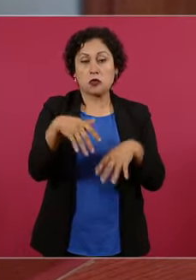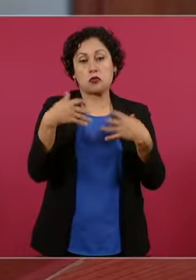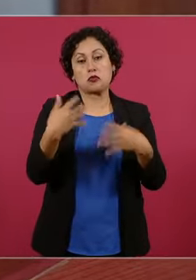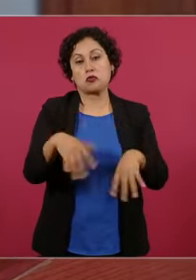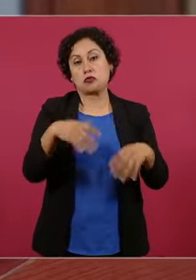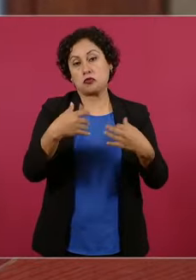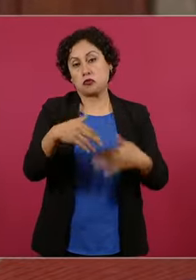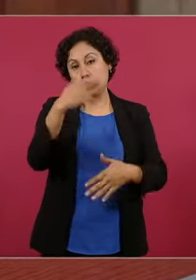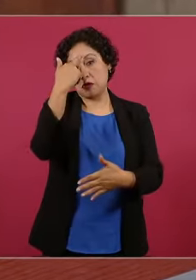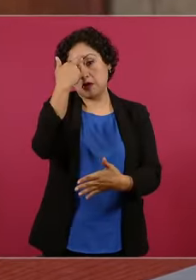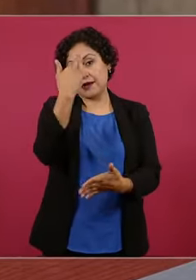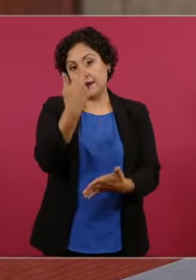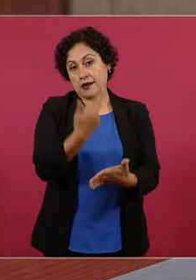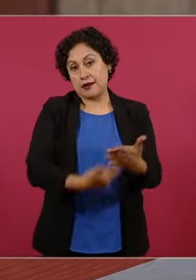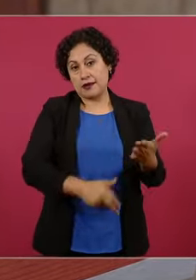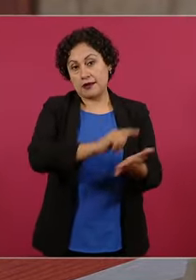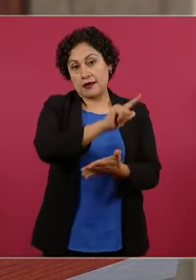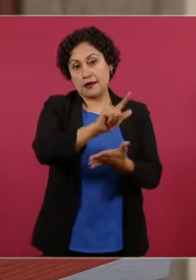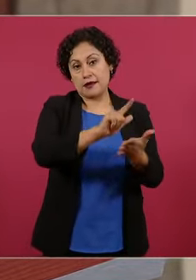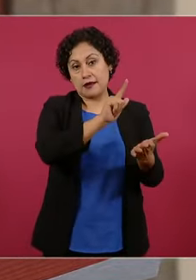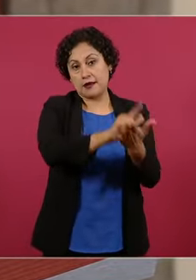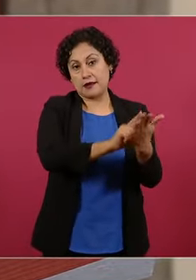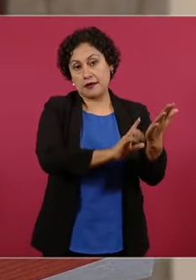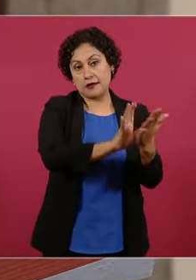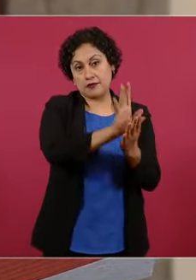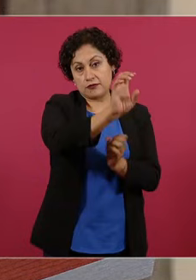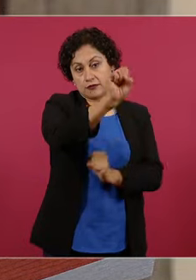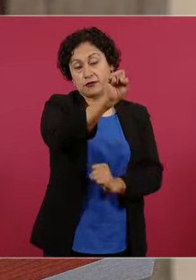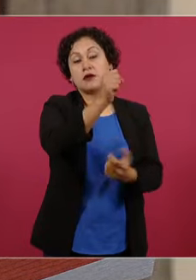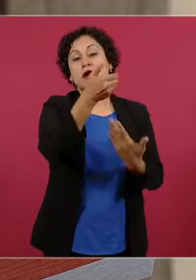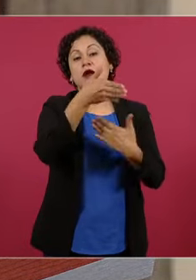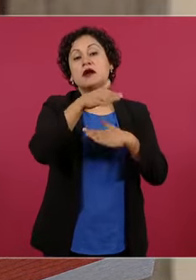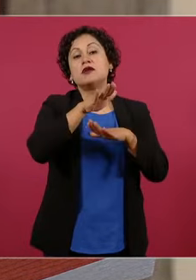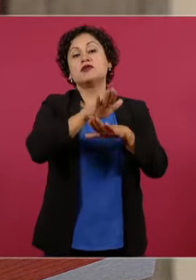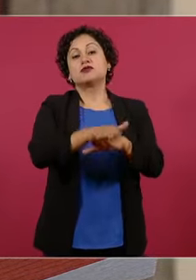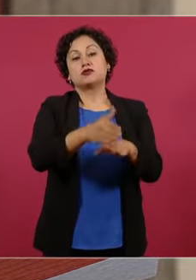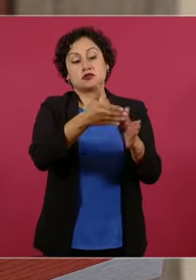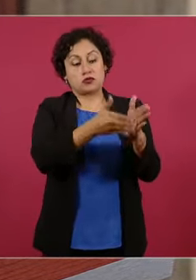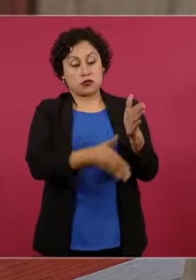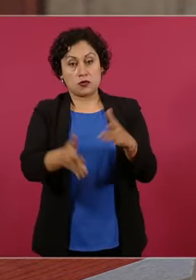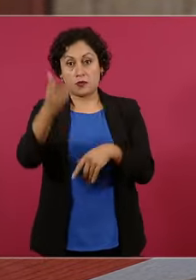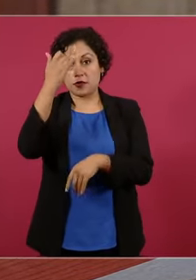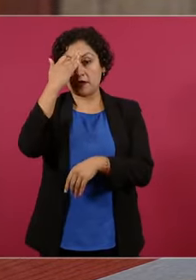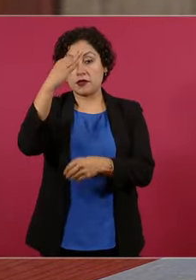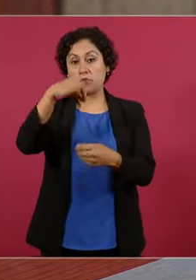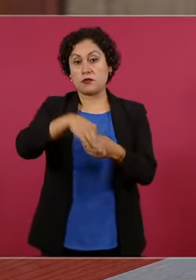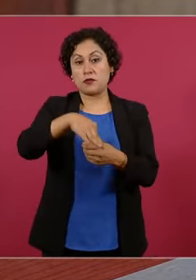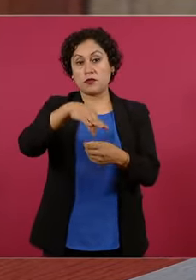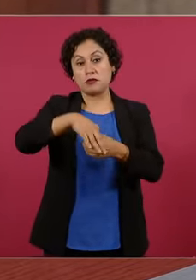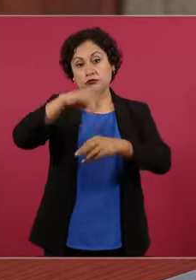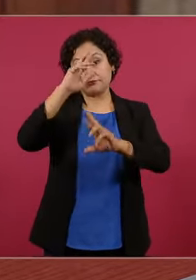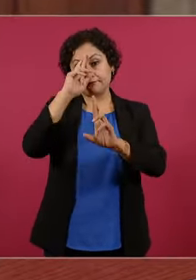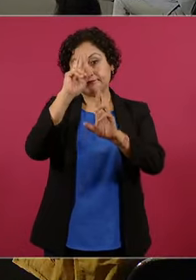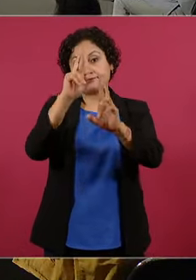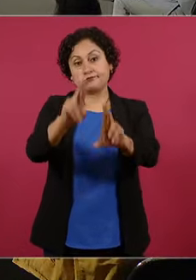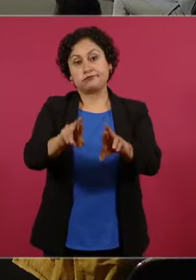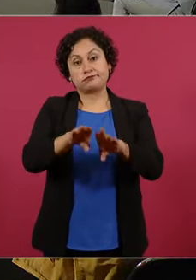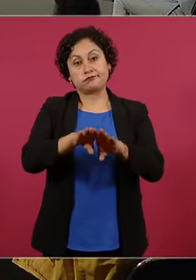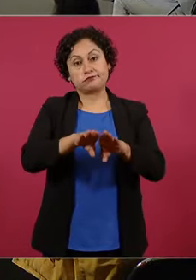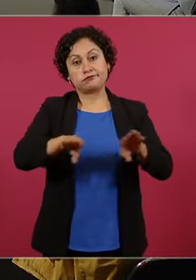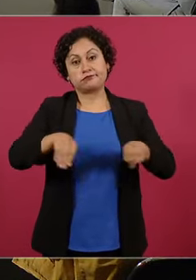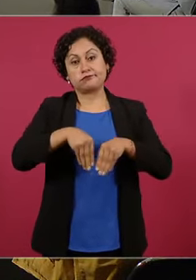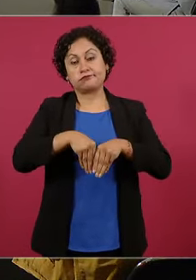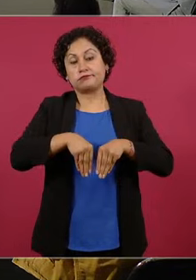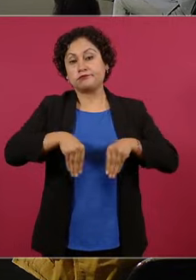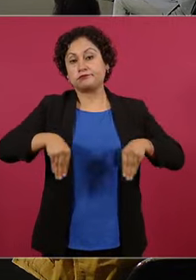de imparcialidad, neutralidad y equidad en la contienda dispuestos en la